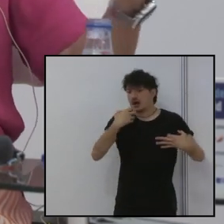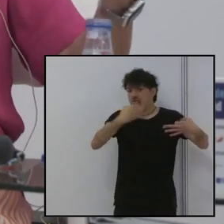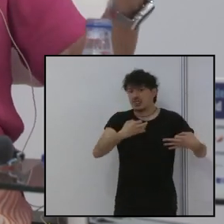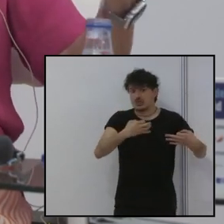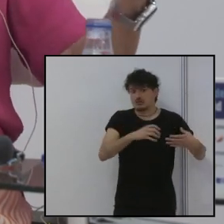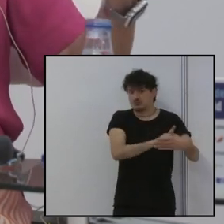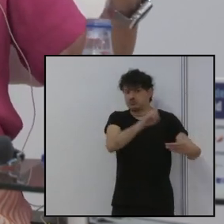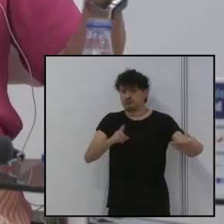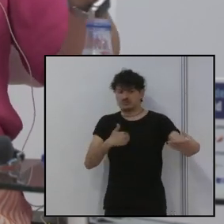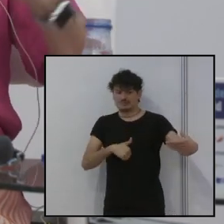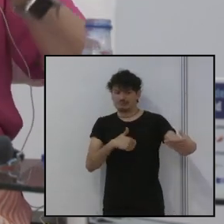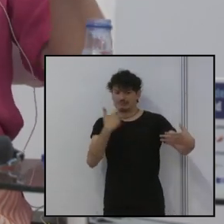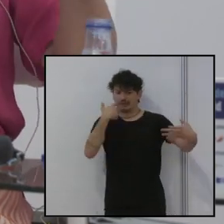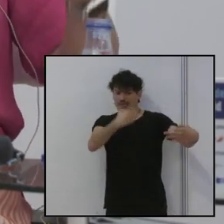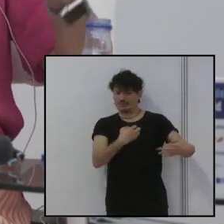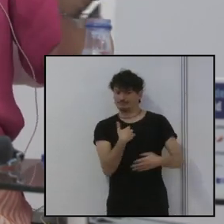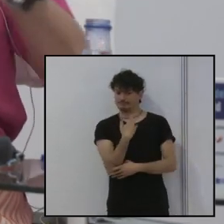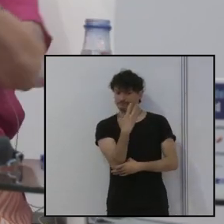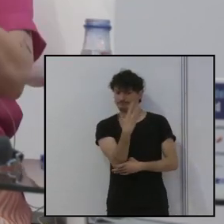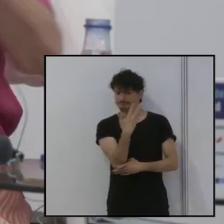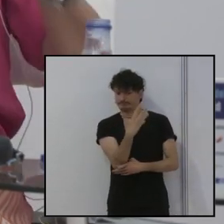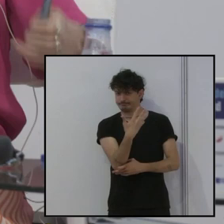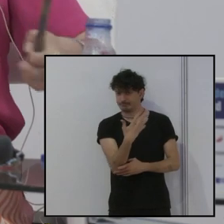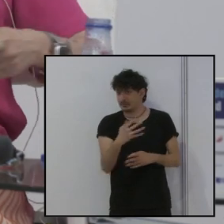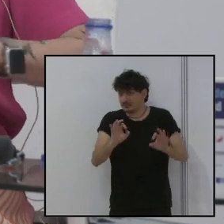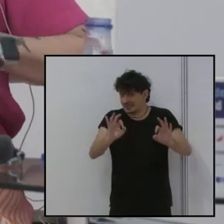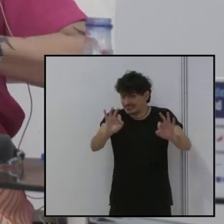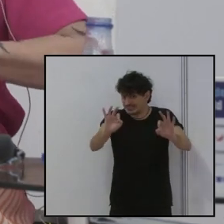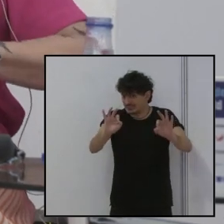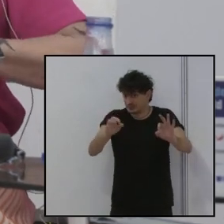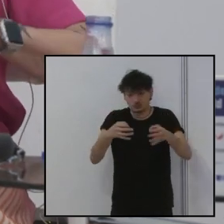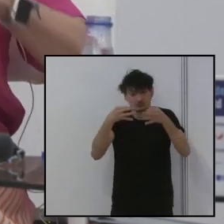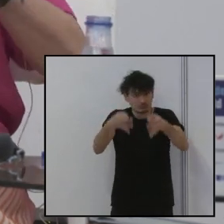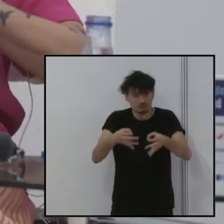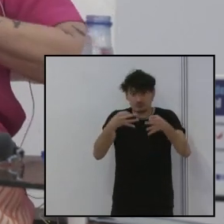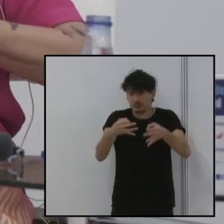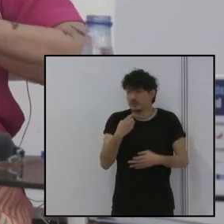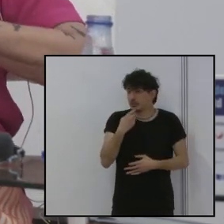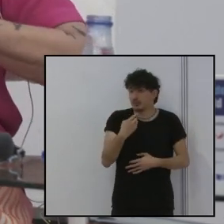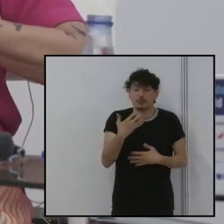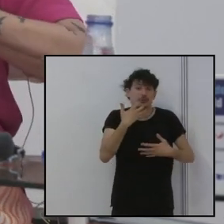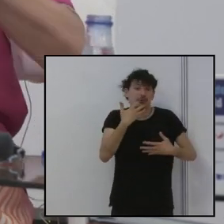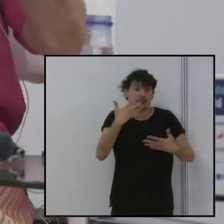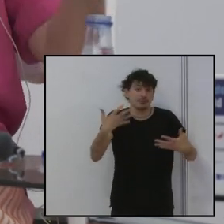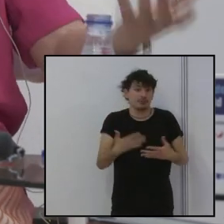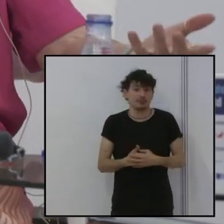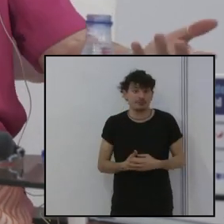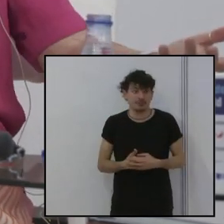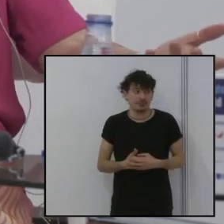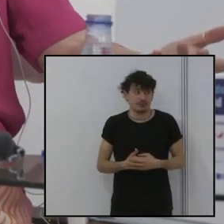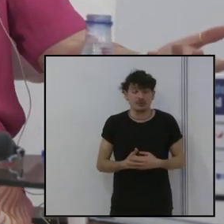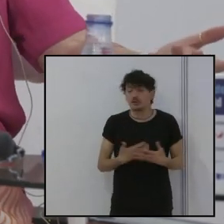puedo creer en la realidad. Pero es que lo es, o sea, es que es, lo digo siempre, ¿no? Cosas como, por ejemplo, lo que